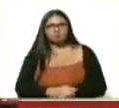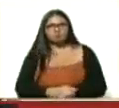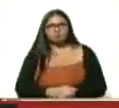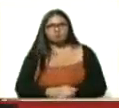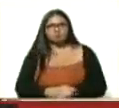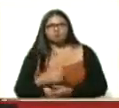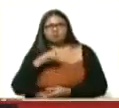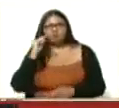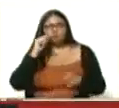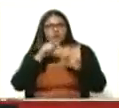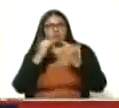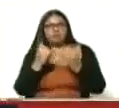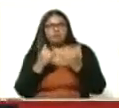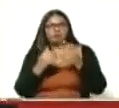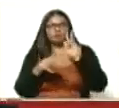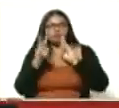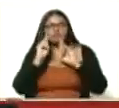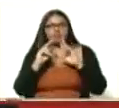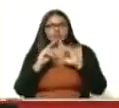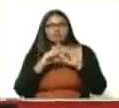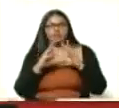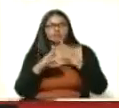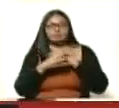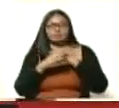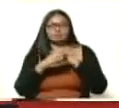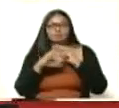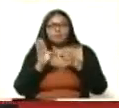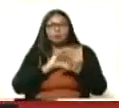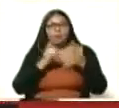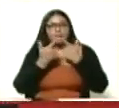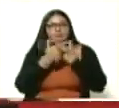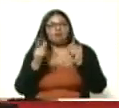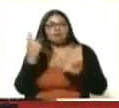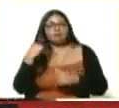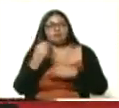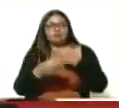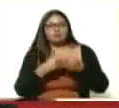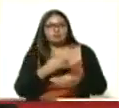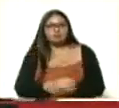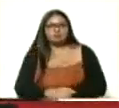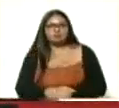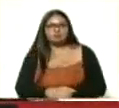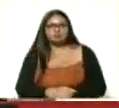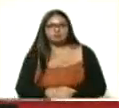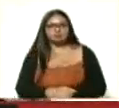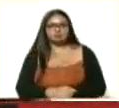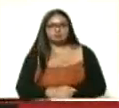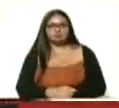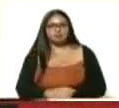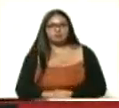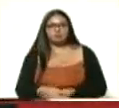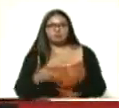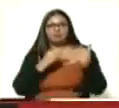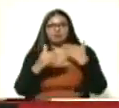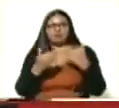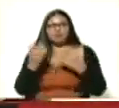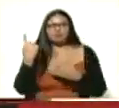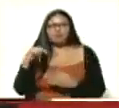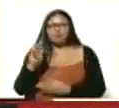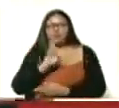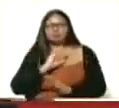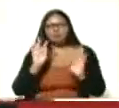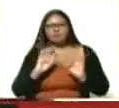se define que tiene inmunidad diplomática, pues Alex Saab tiene que ser inmediatamente liberado. Los cargos que, tiene, el único cargo que tiene